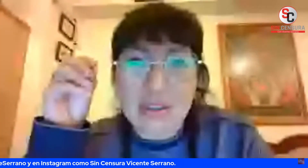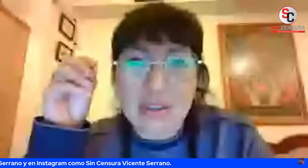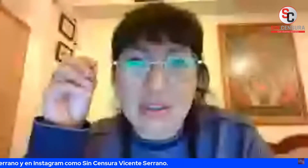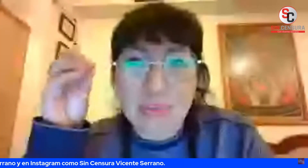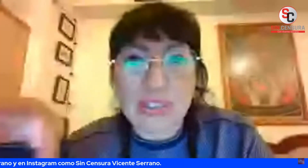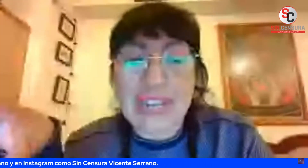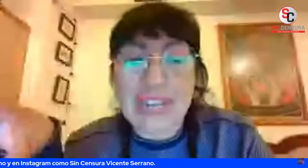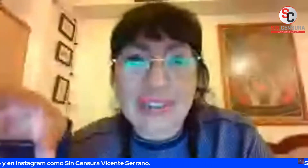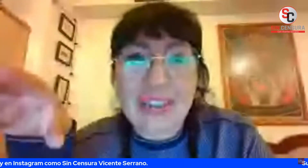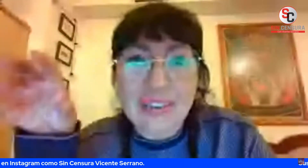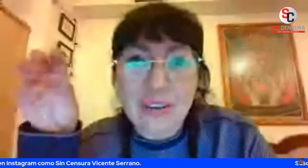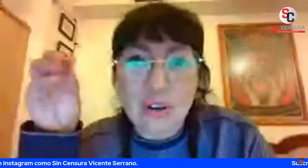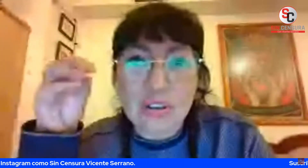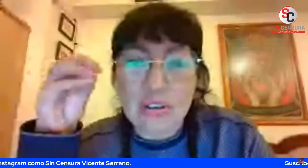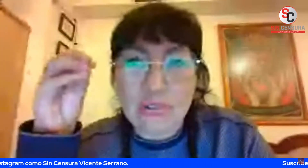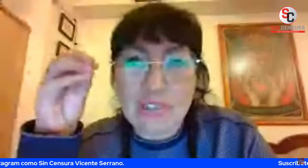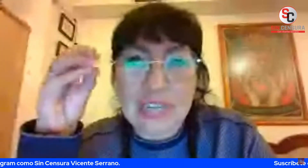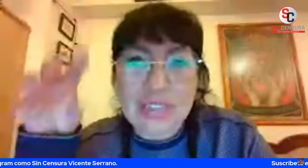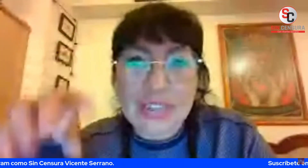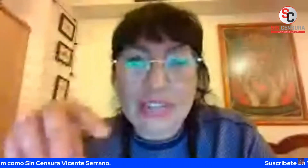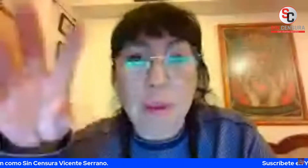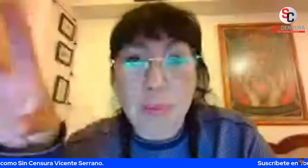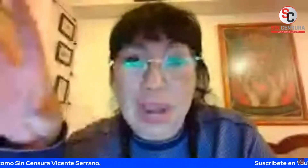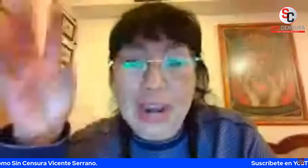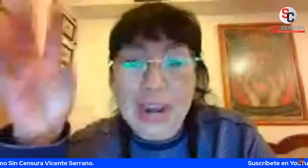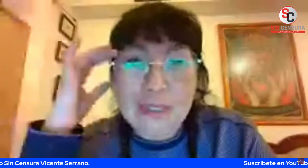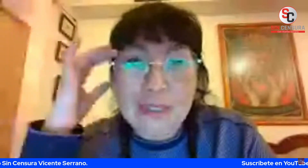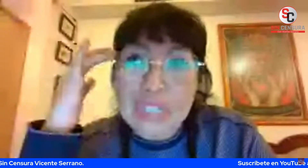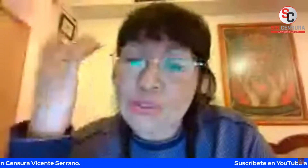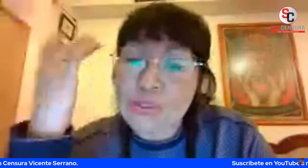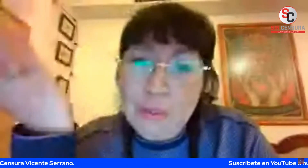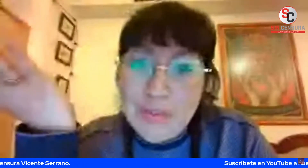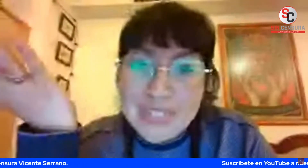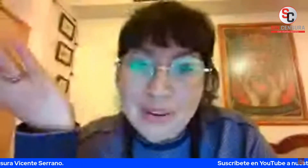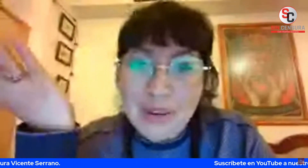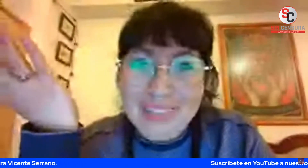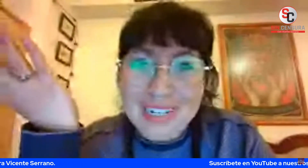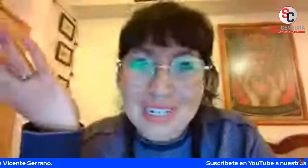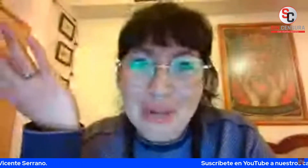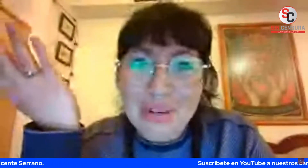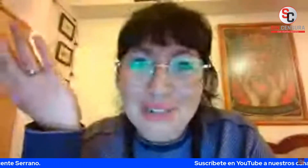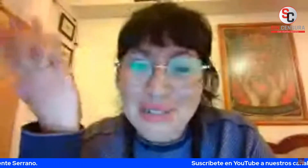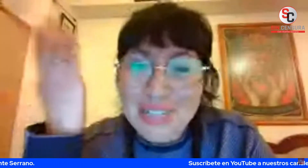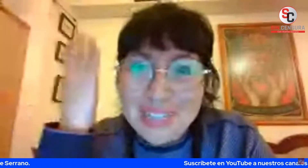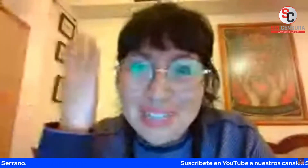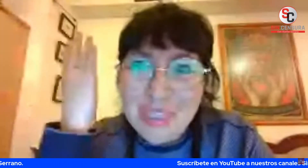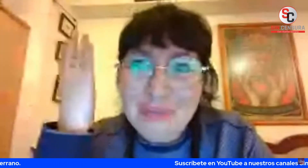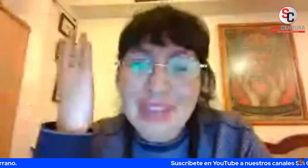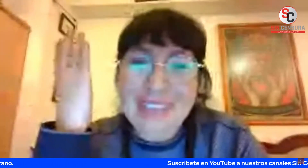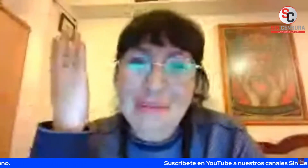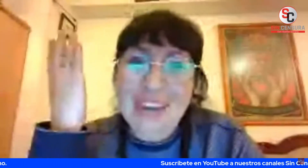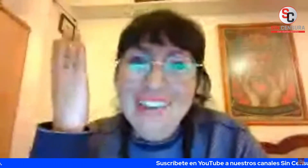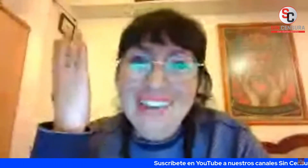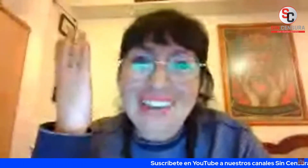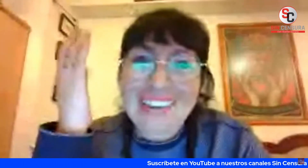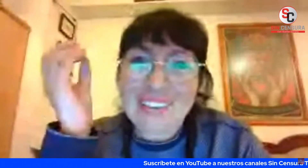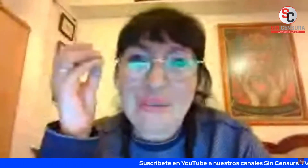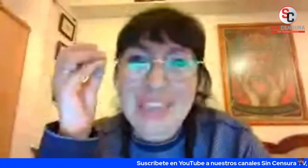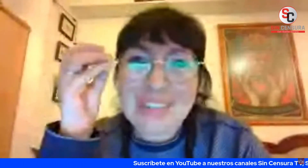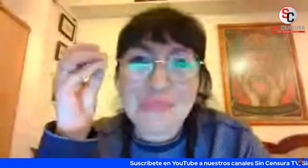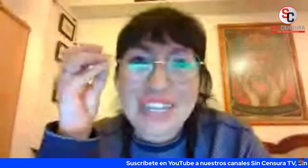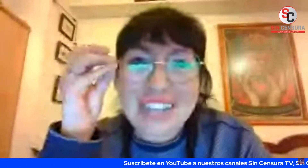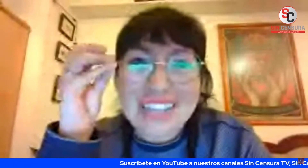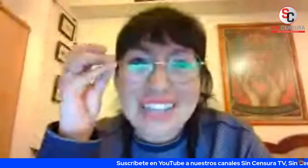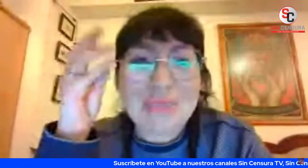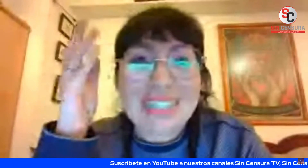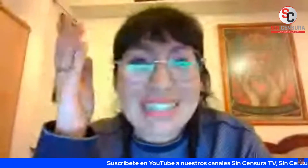los líderes populares. Esto no empieza con Andrés Manuel, yo sé que es muy debatible, todavía es muy estigmatizado el tema de Venezuela,